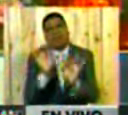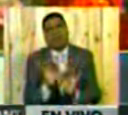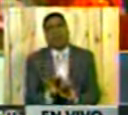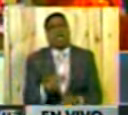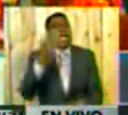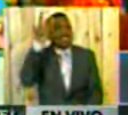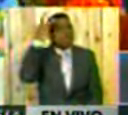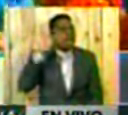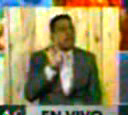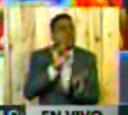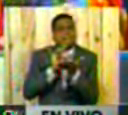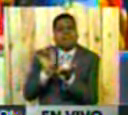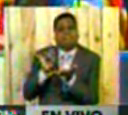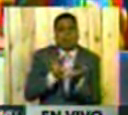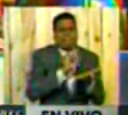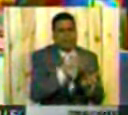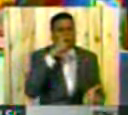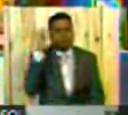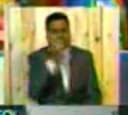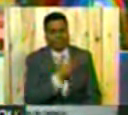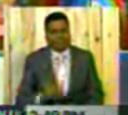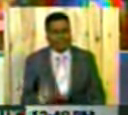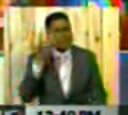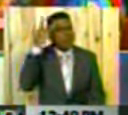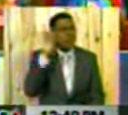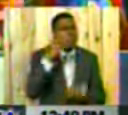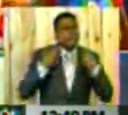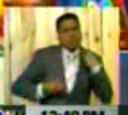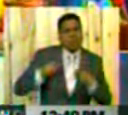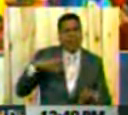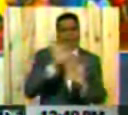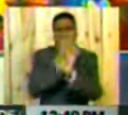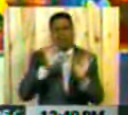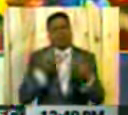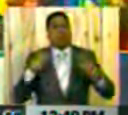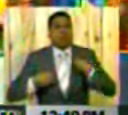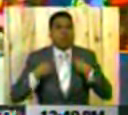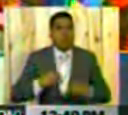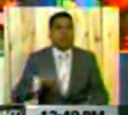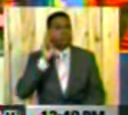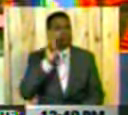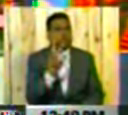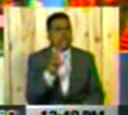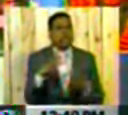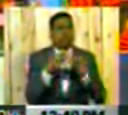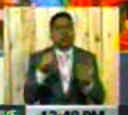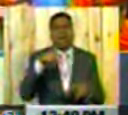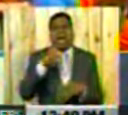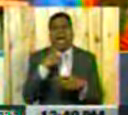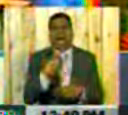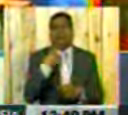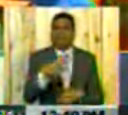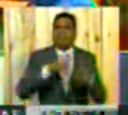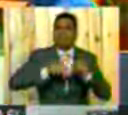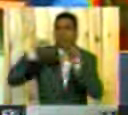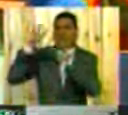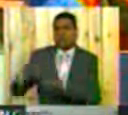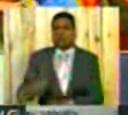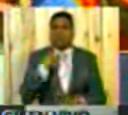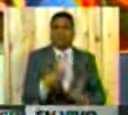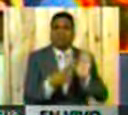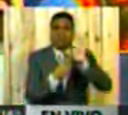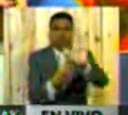Maduro entre enero, febrero, marzo. Por eso no se preocuparon al principio, se preocuparon, acuérdense que hablaban era de renuncia, hablaban era de declararlo